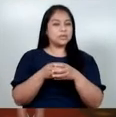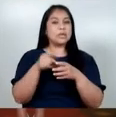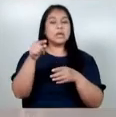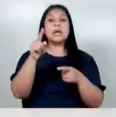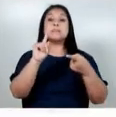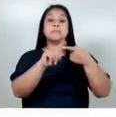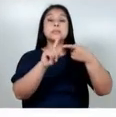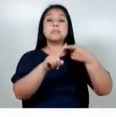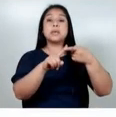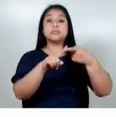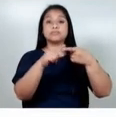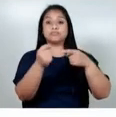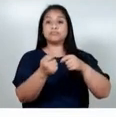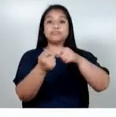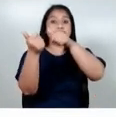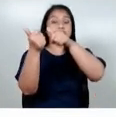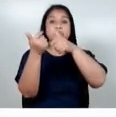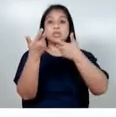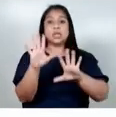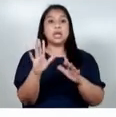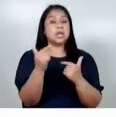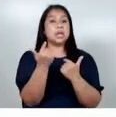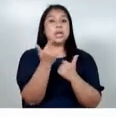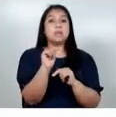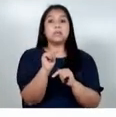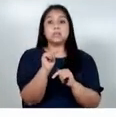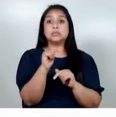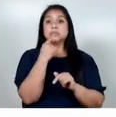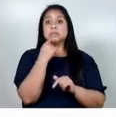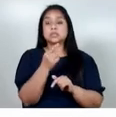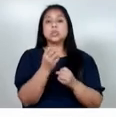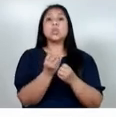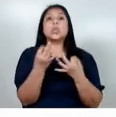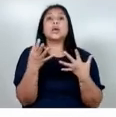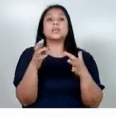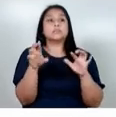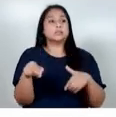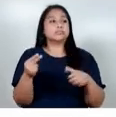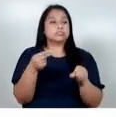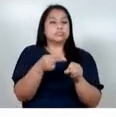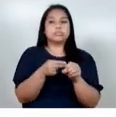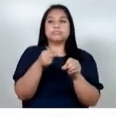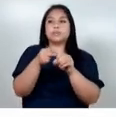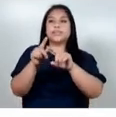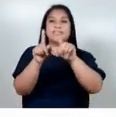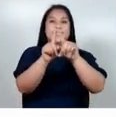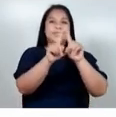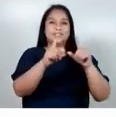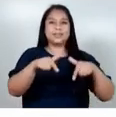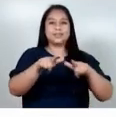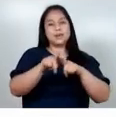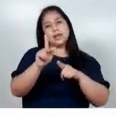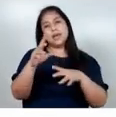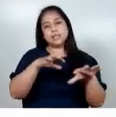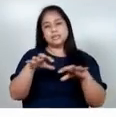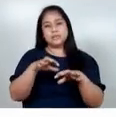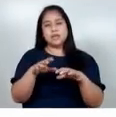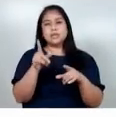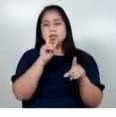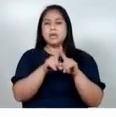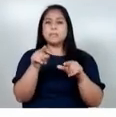anunciar es la eliminación de los límites establecidos en cuanto a los aforos en diferentes espacios y